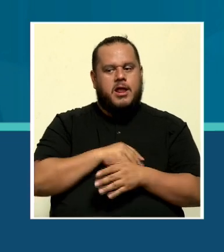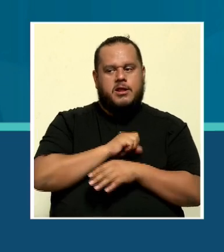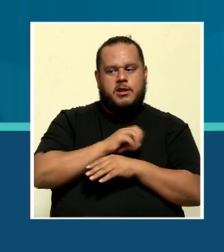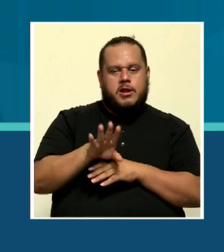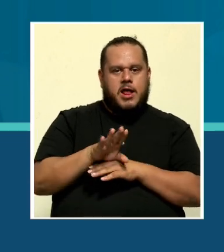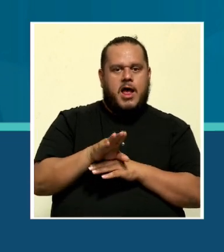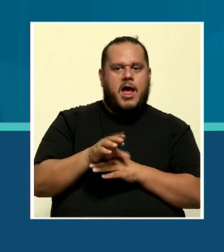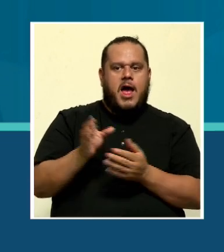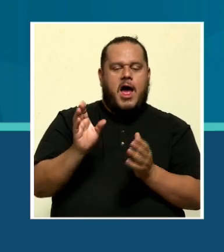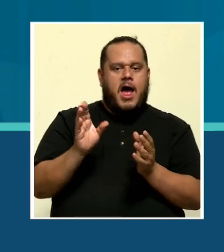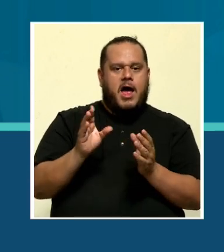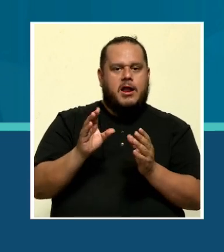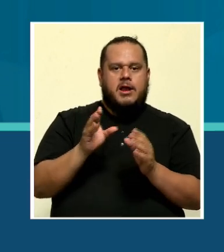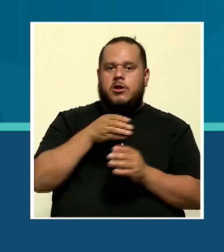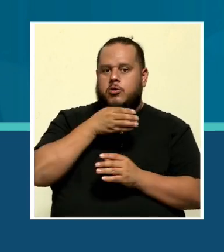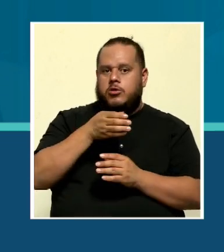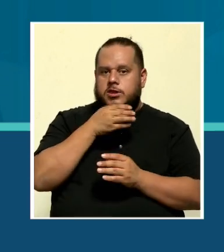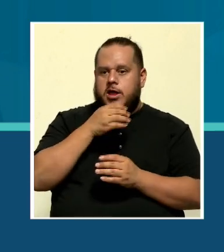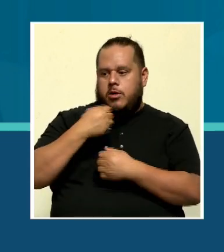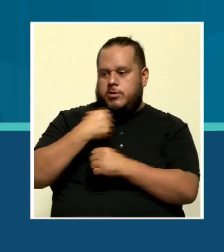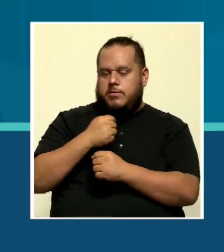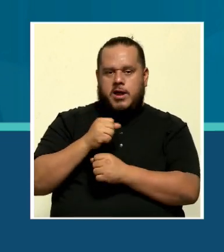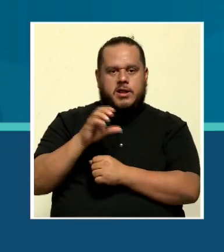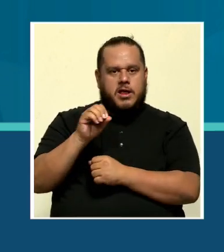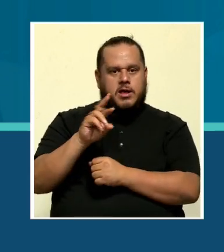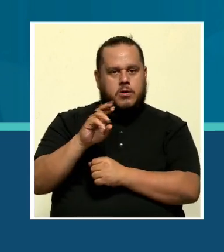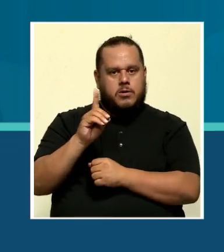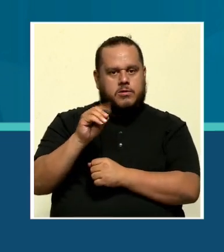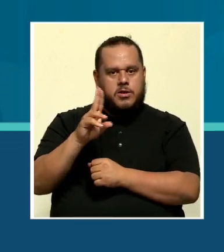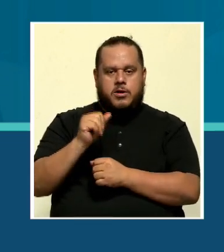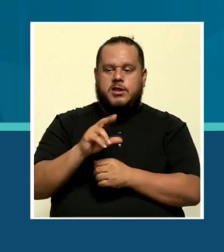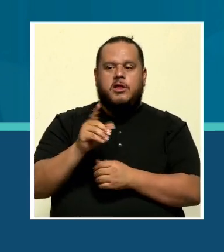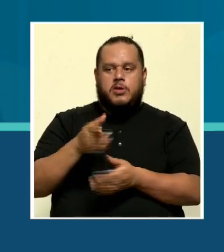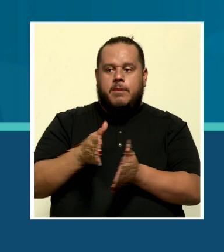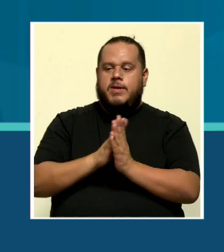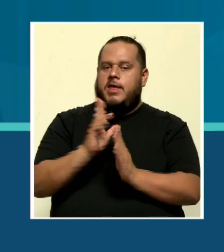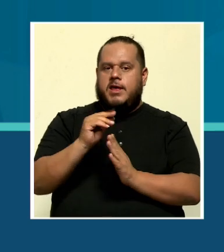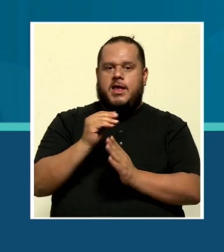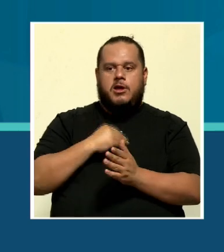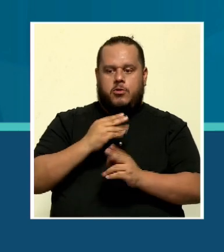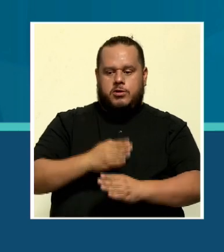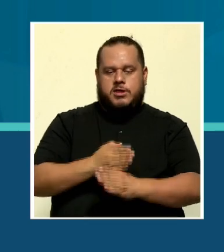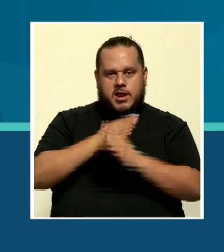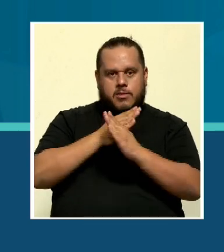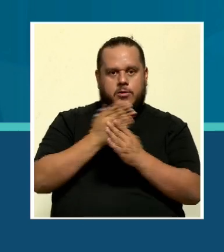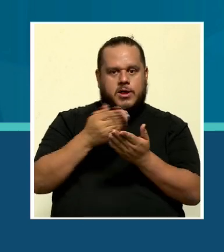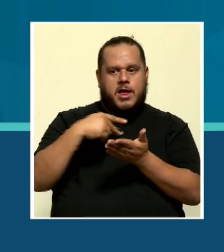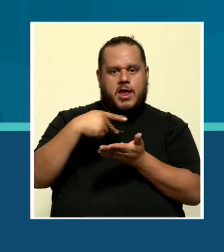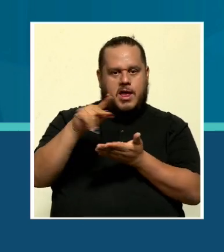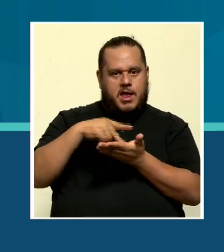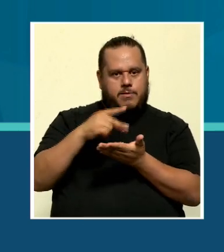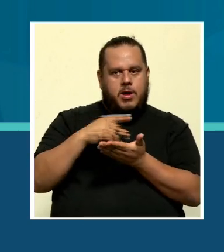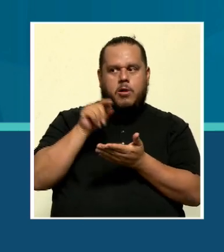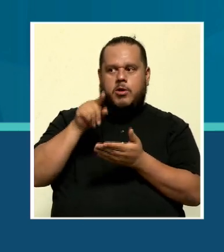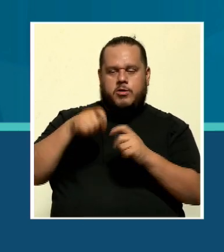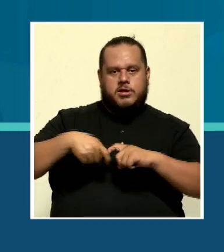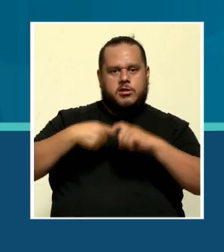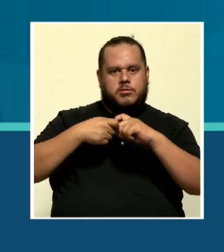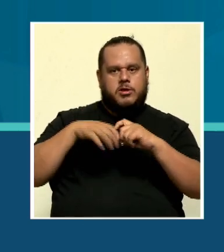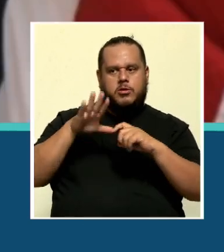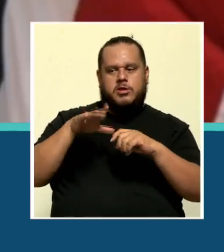de Corredores y donde pide que no se le cancele su salario como alcalde mientras se encuentra suspendido de su